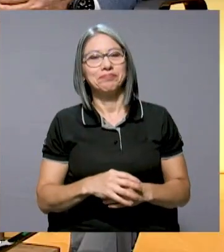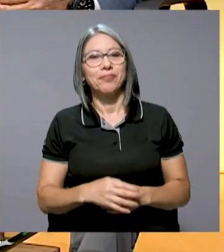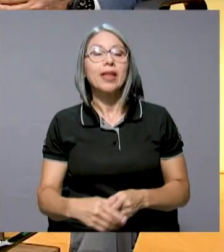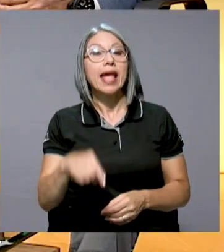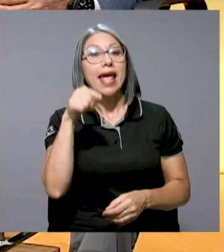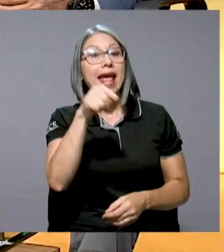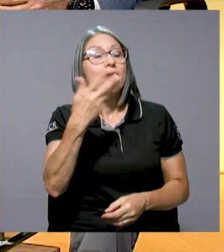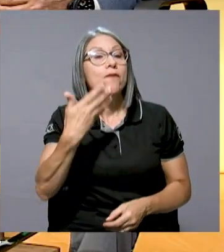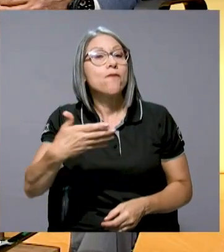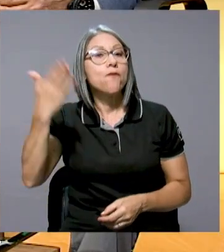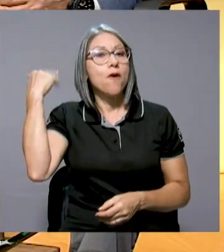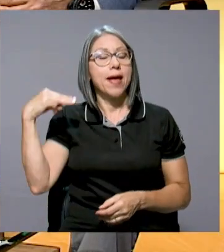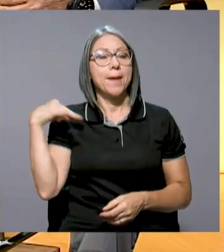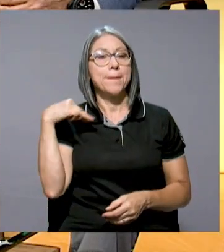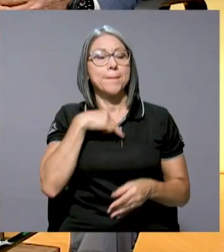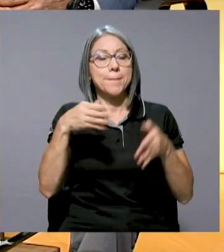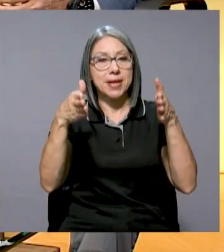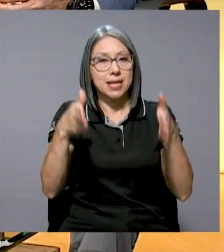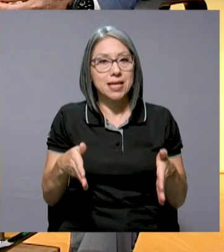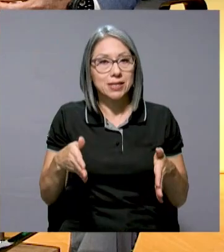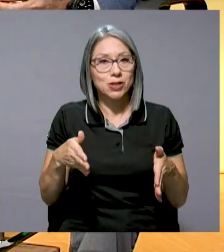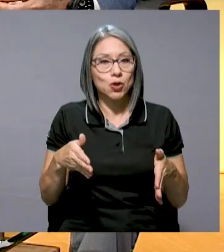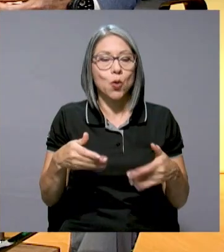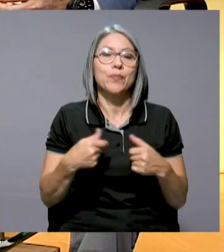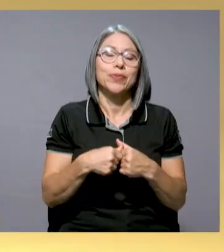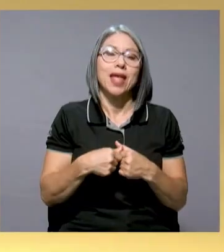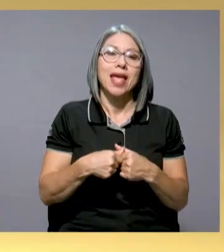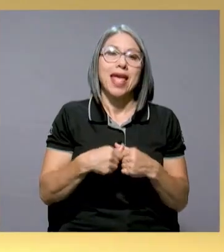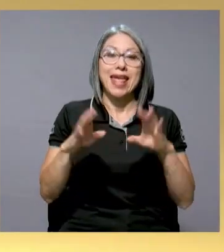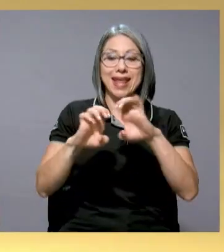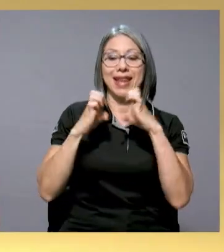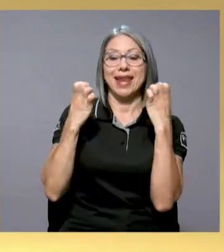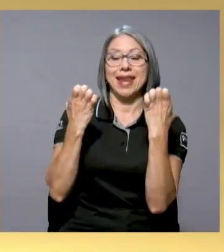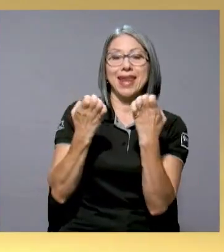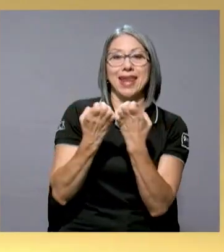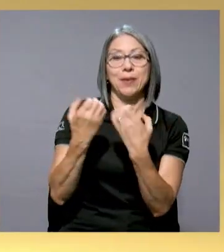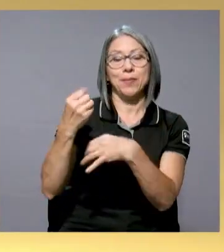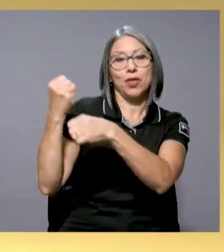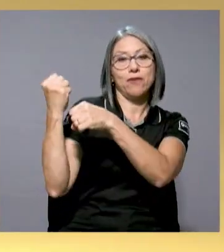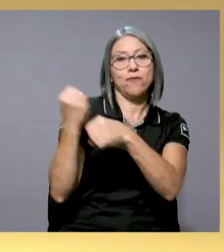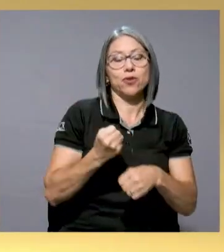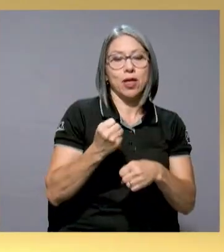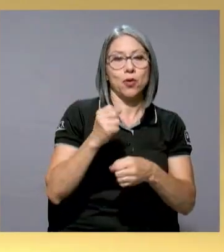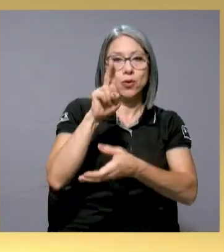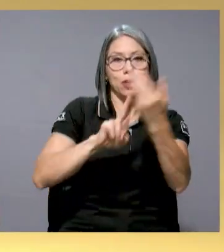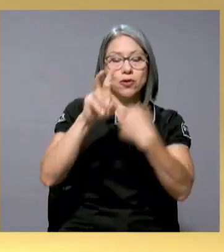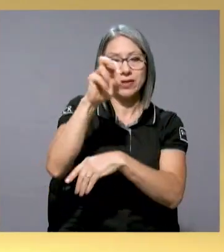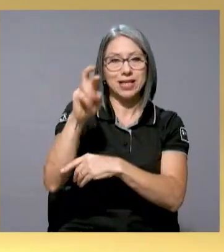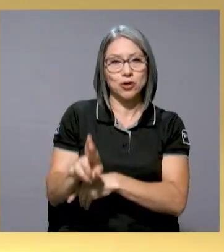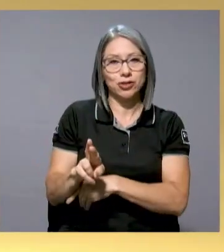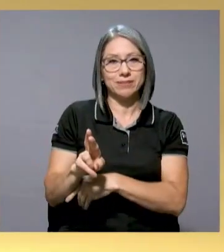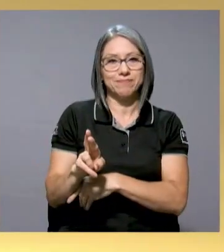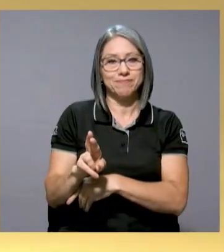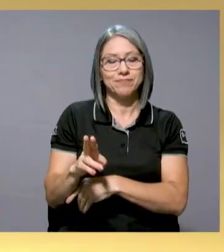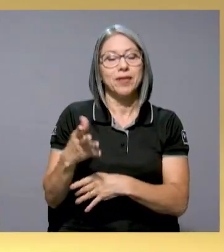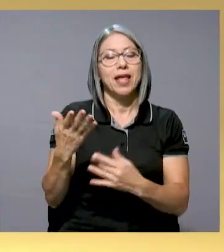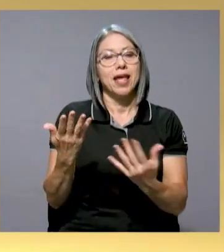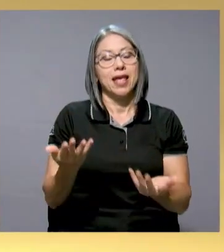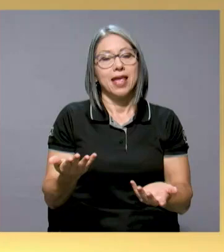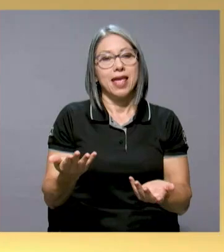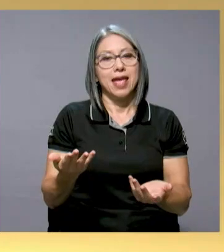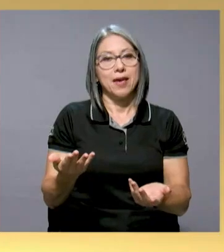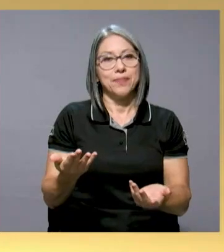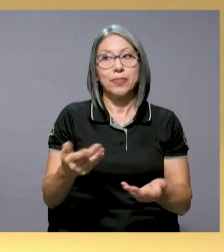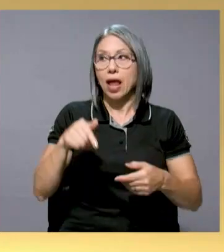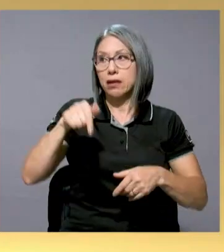fue ministro en el gabinete del fundador de la Universidad de Costa Rica, que en